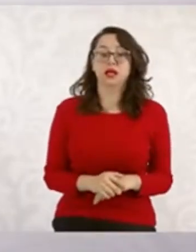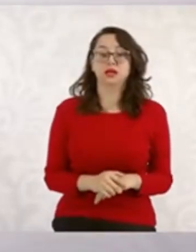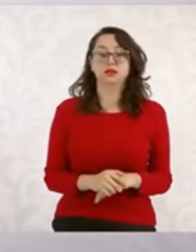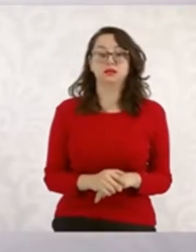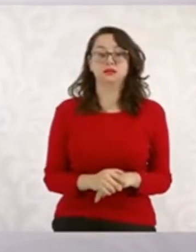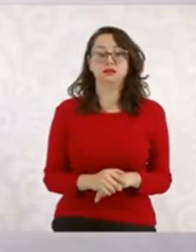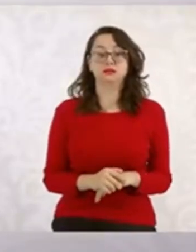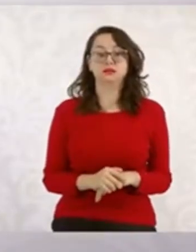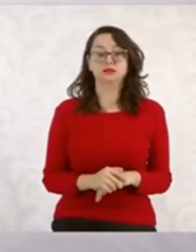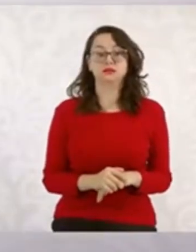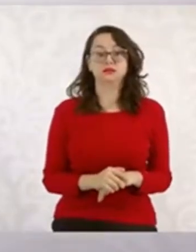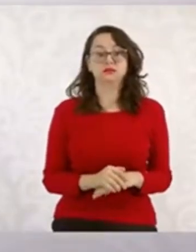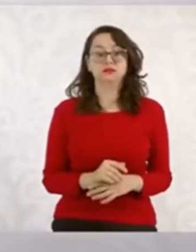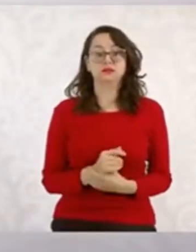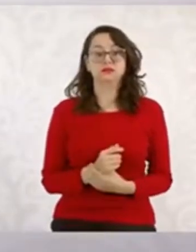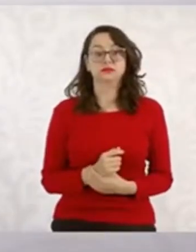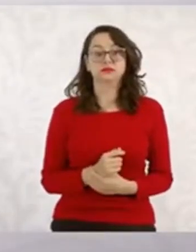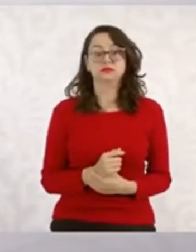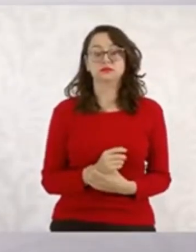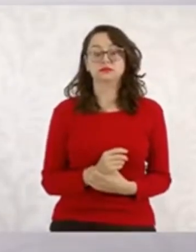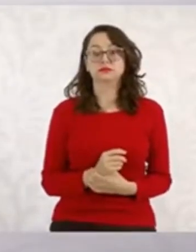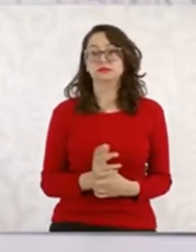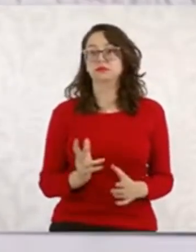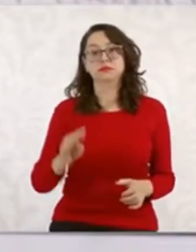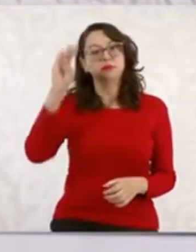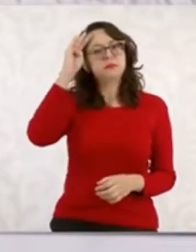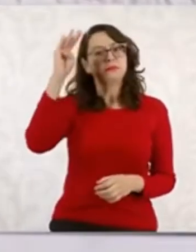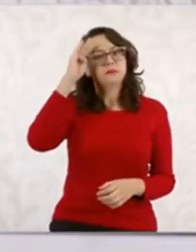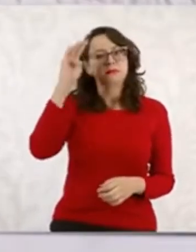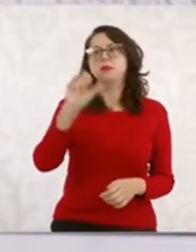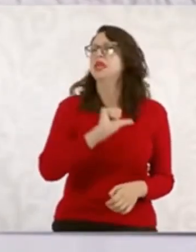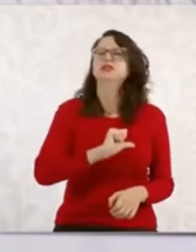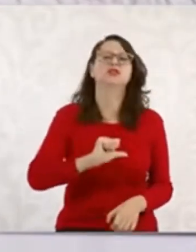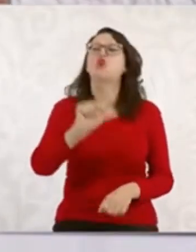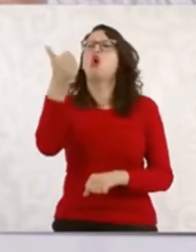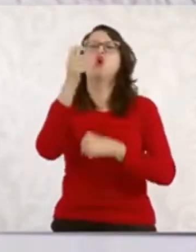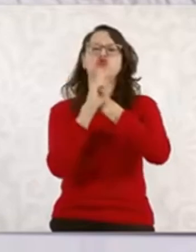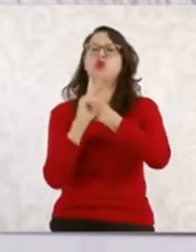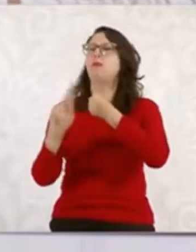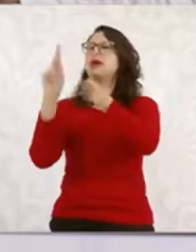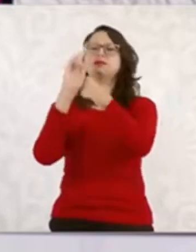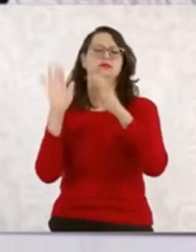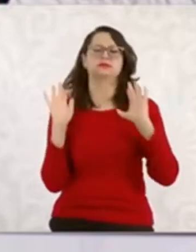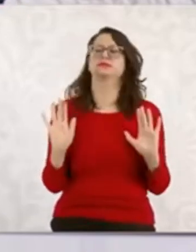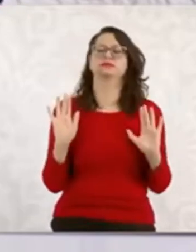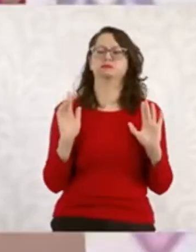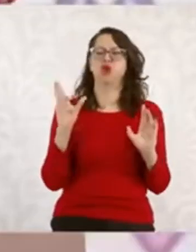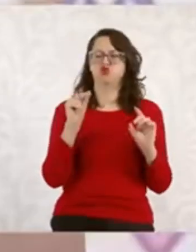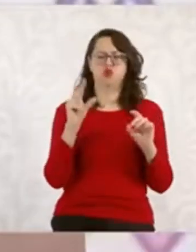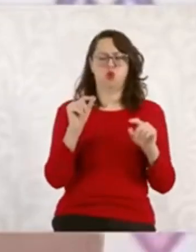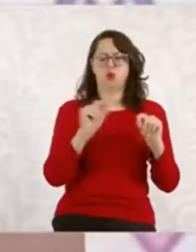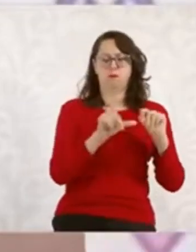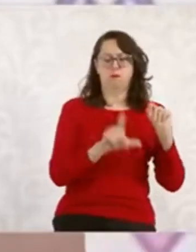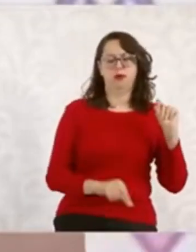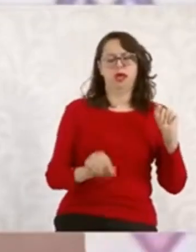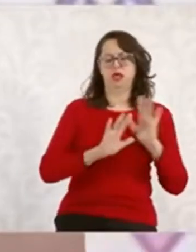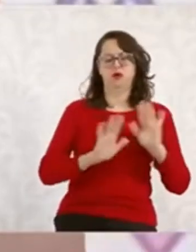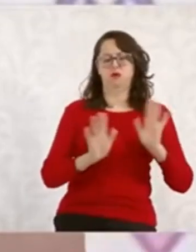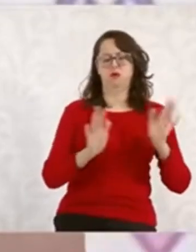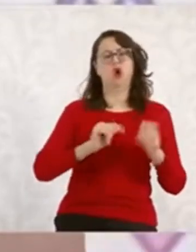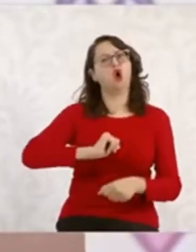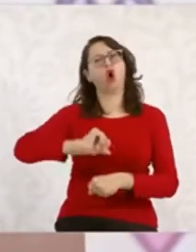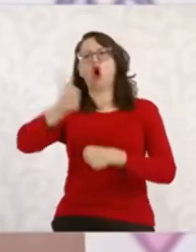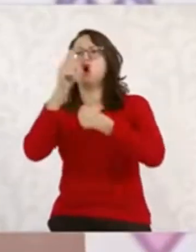Sáquenlo de contexto. Un país cualquiera, llega un presidente y dice, lo que más voy a atender,